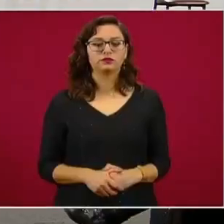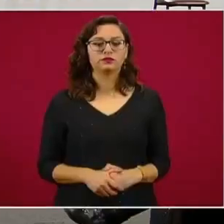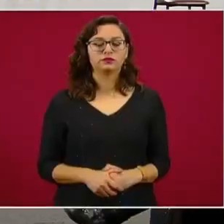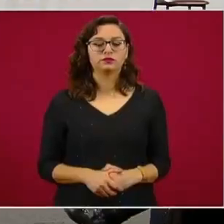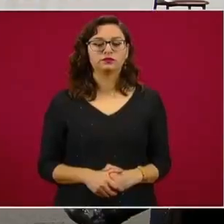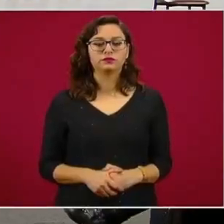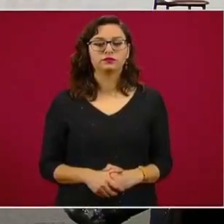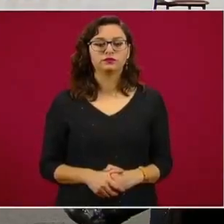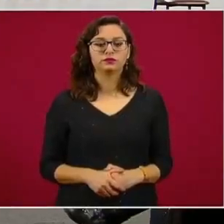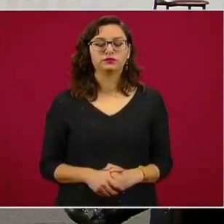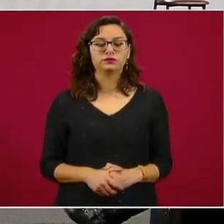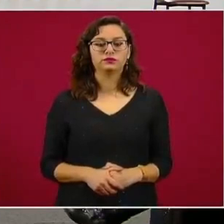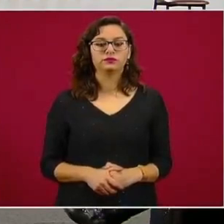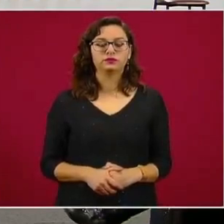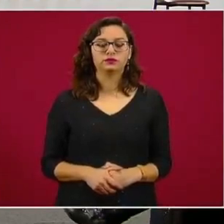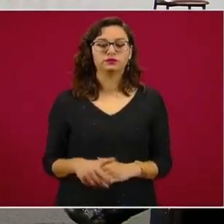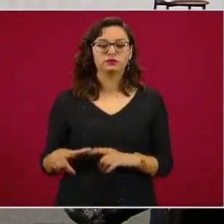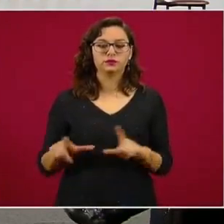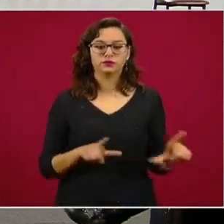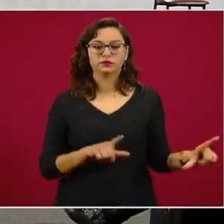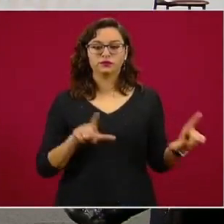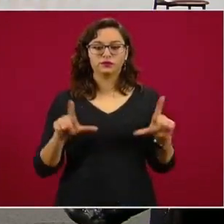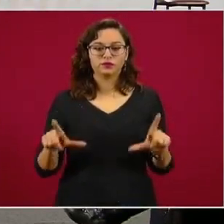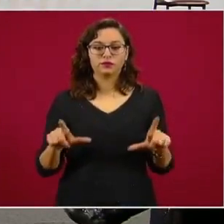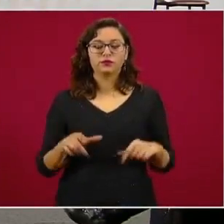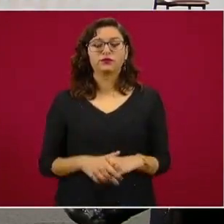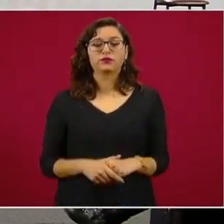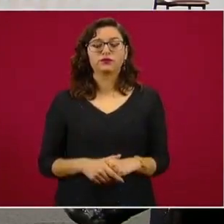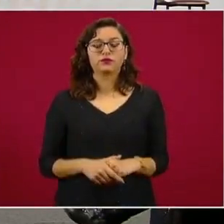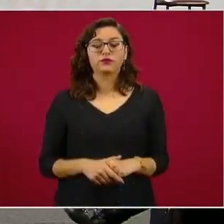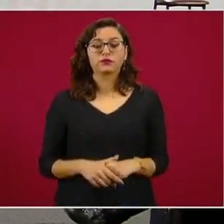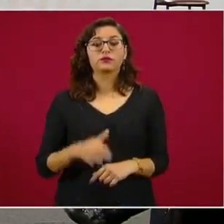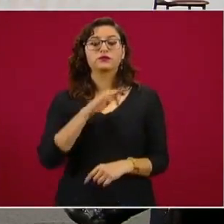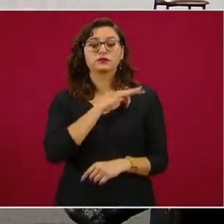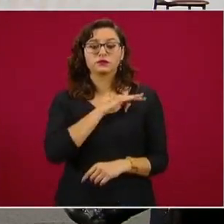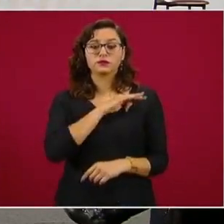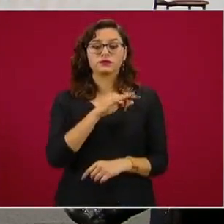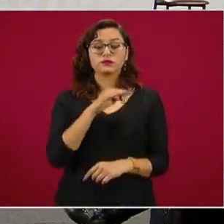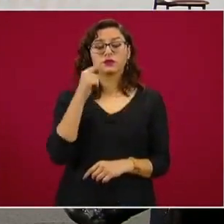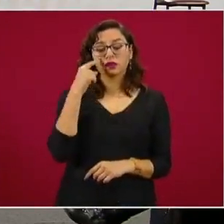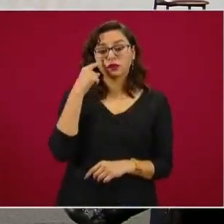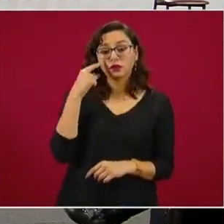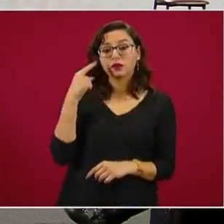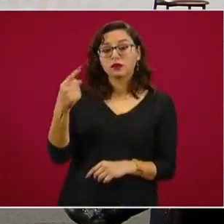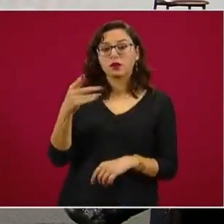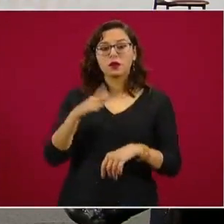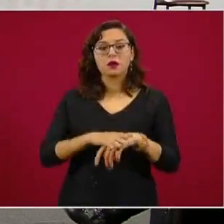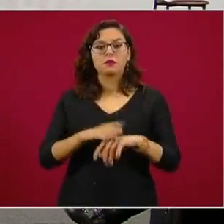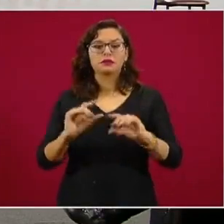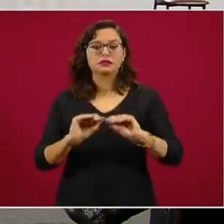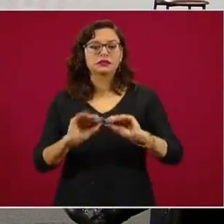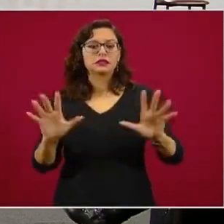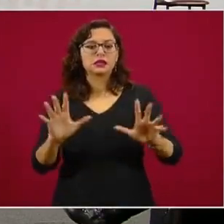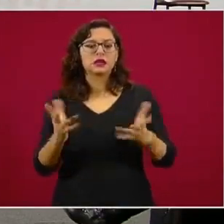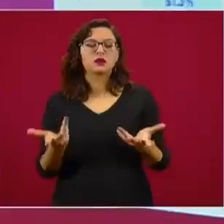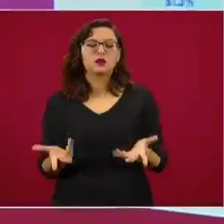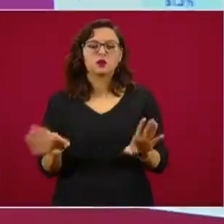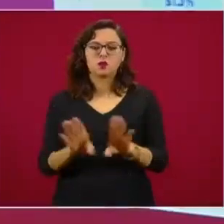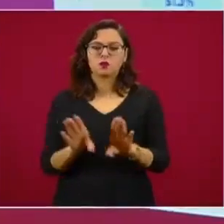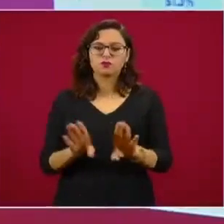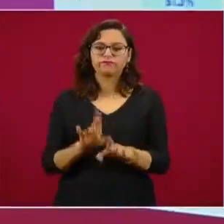La siguiente. Aquí podemos observar muy claramente el esfuerzo